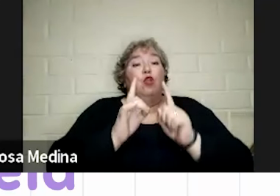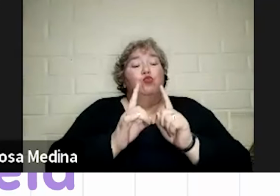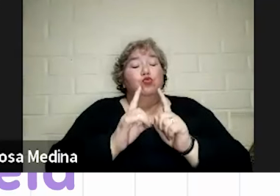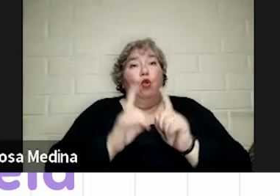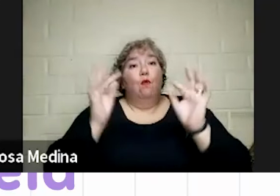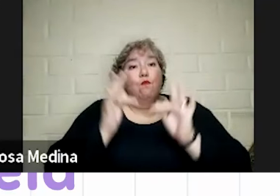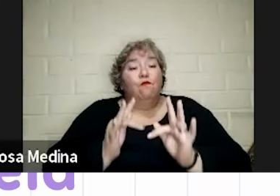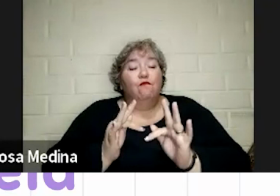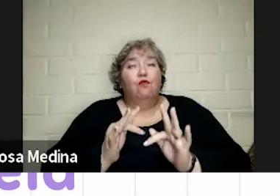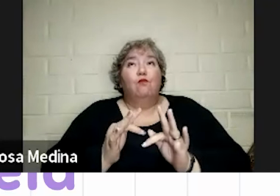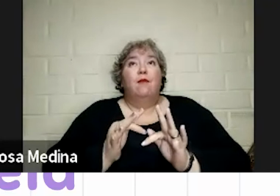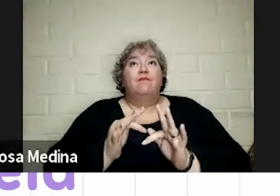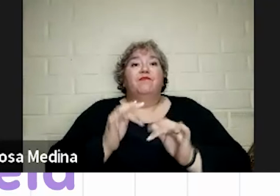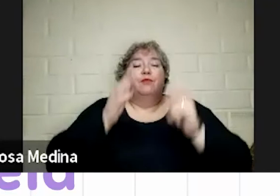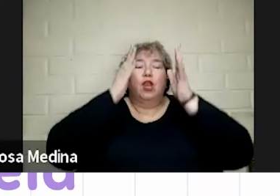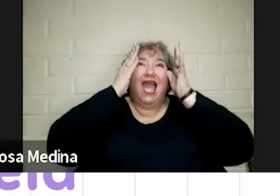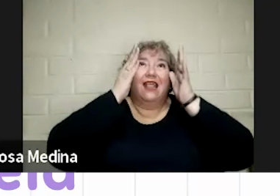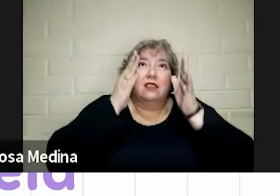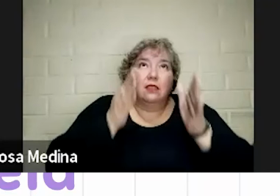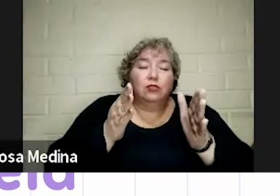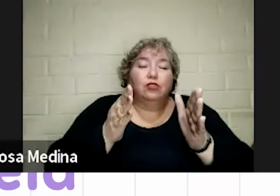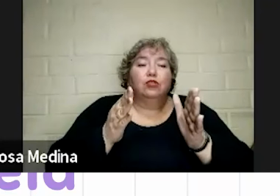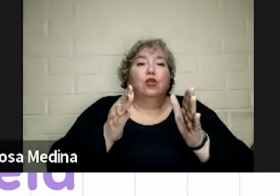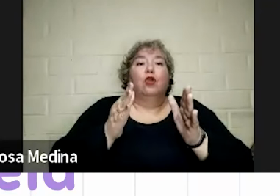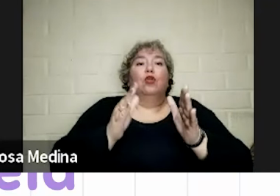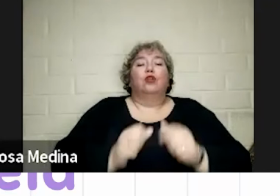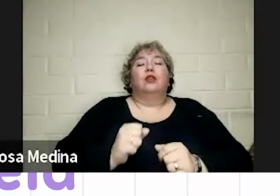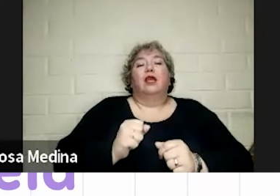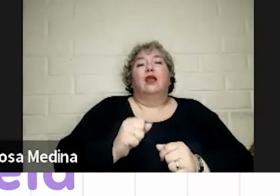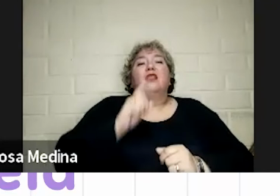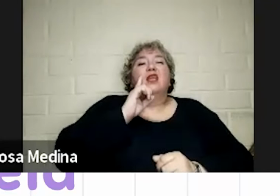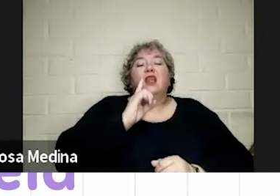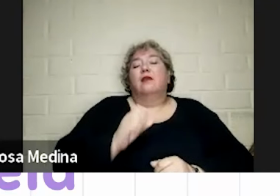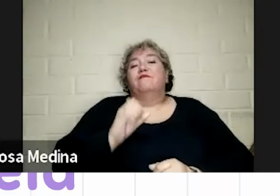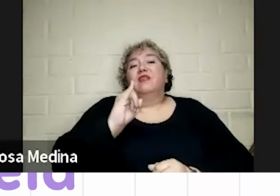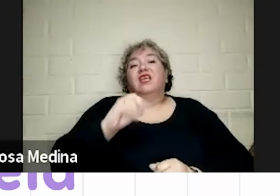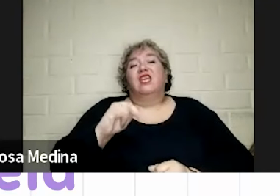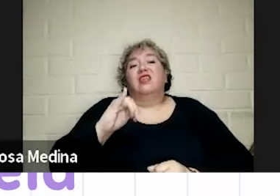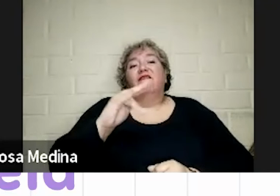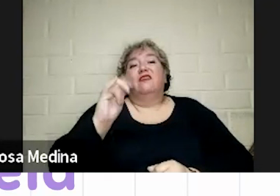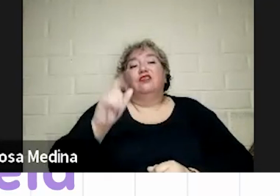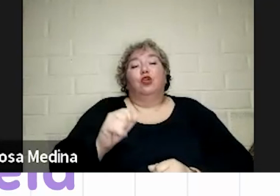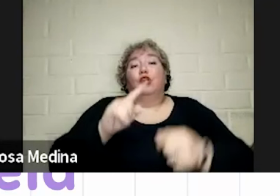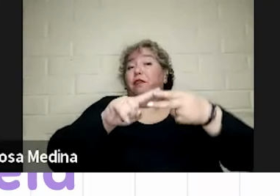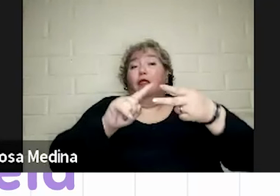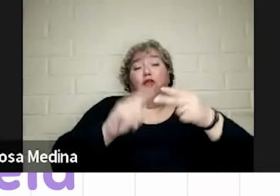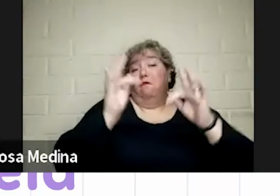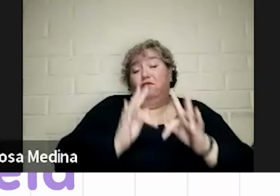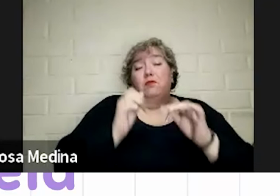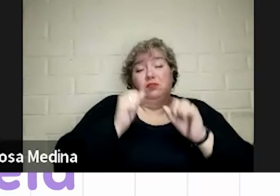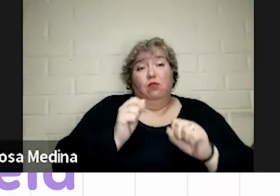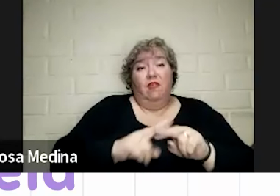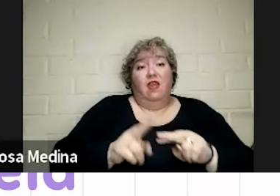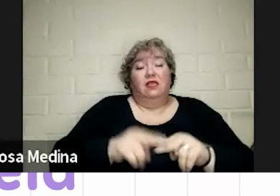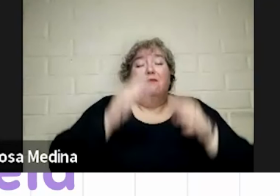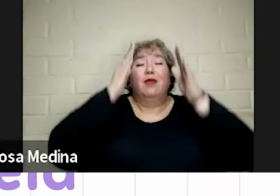la atención como separado del componente de inhibición, pero uno lo puede poner de las dos maneras, pero la atención está muy relacionada con